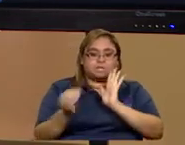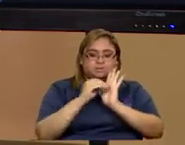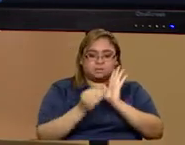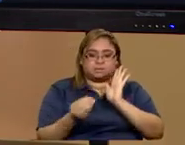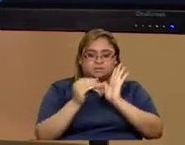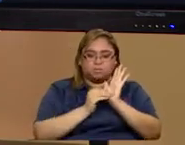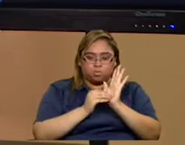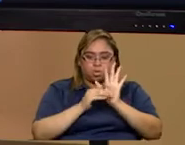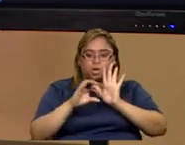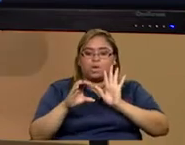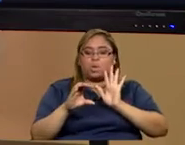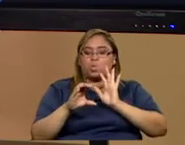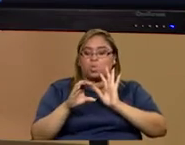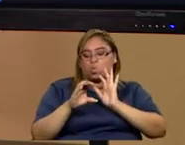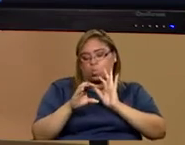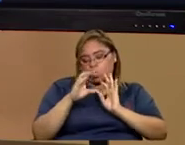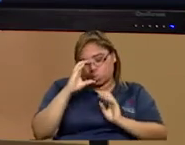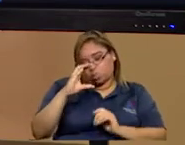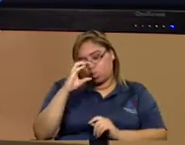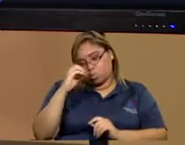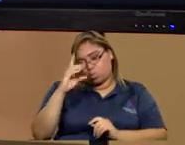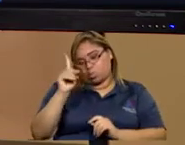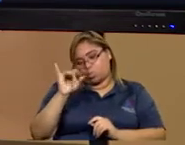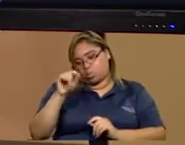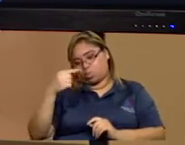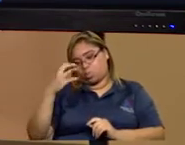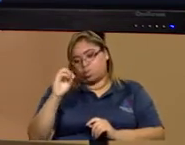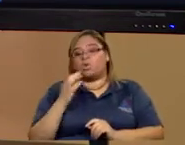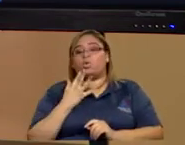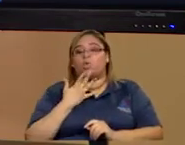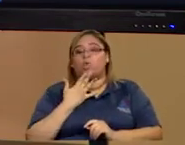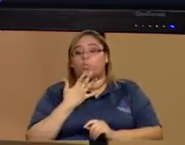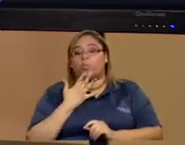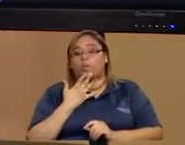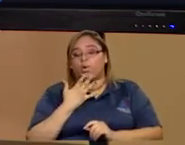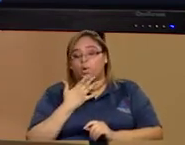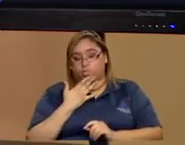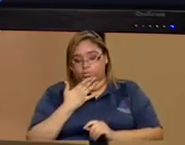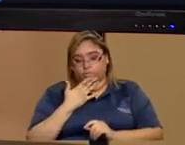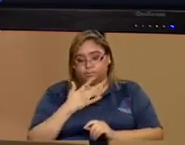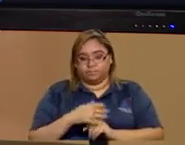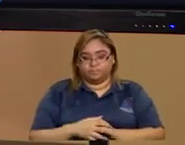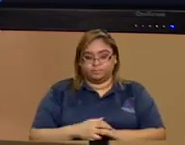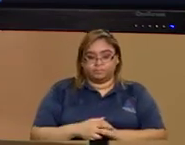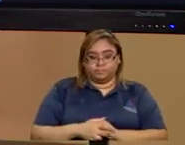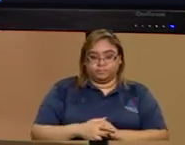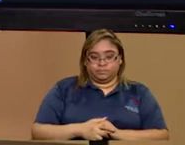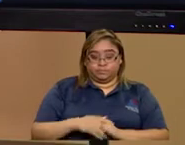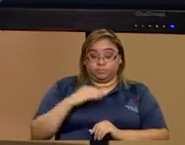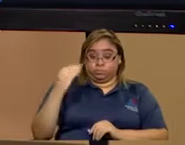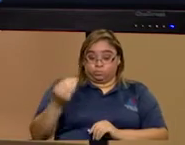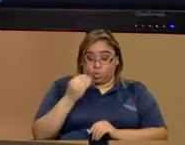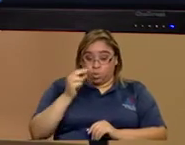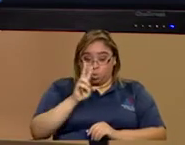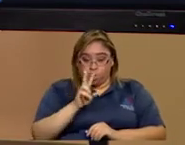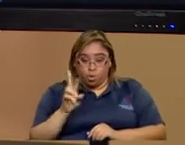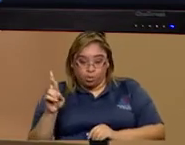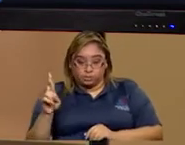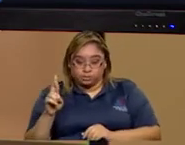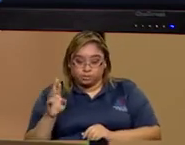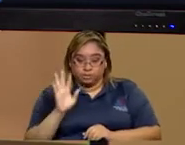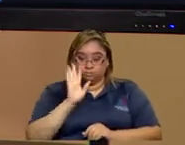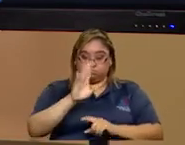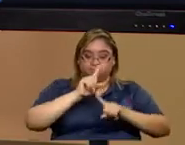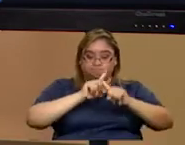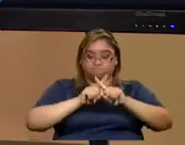a poder detectar el valor óhmico de la resistencia y una vez que ustedes utilicen su multímetro pueden corroborar